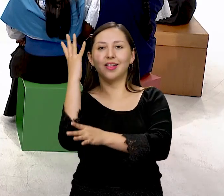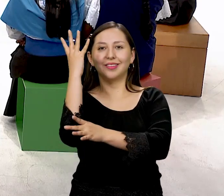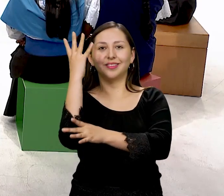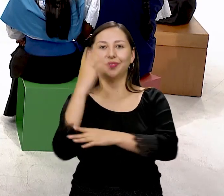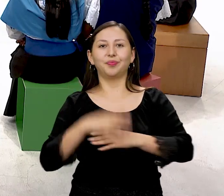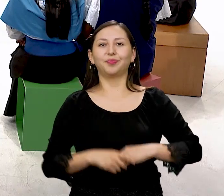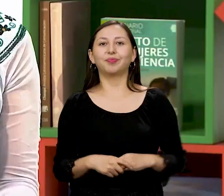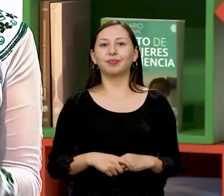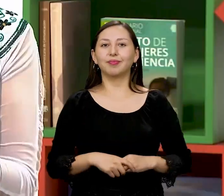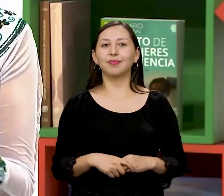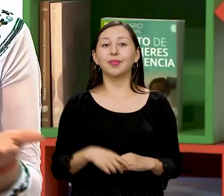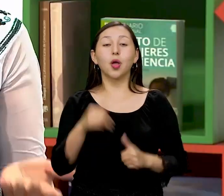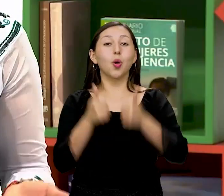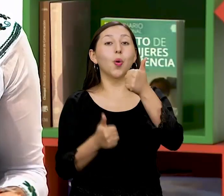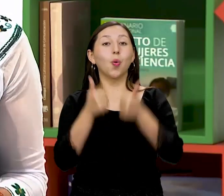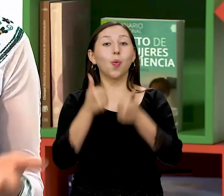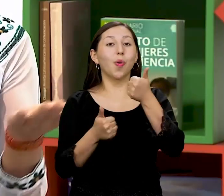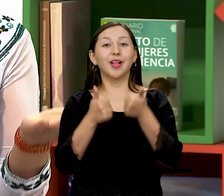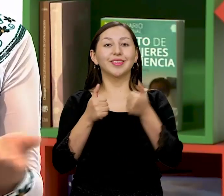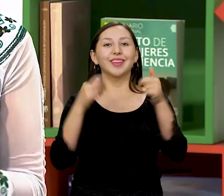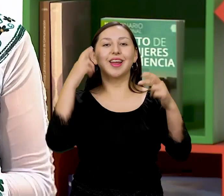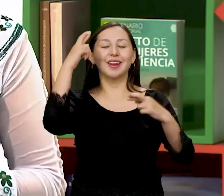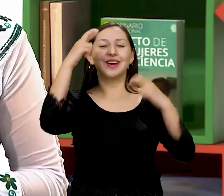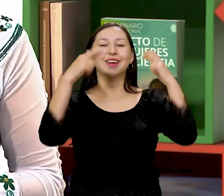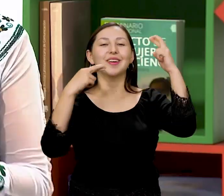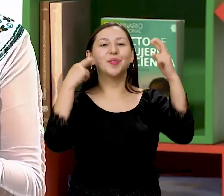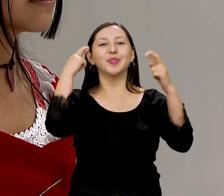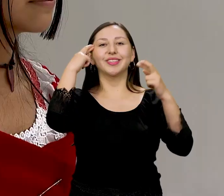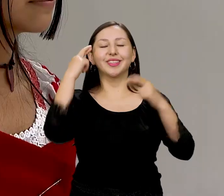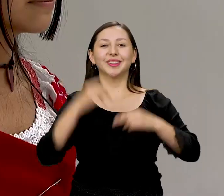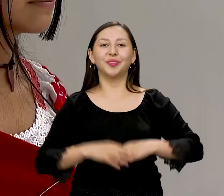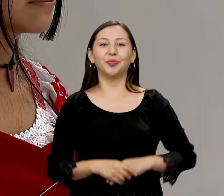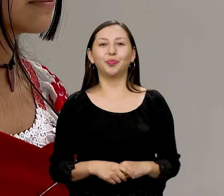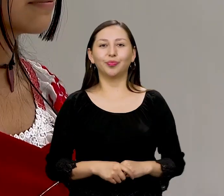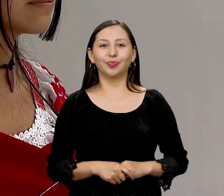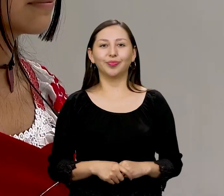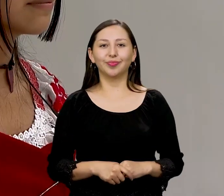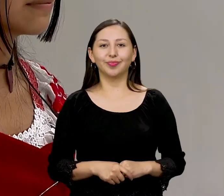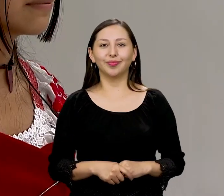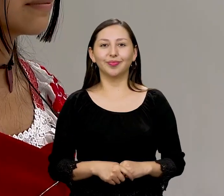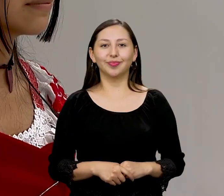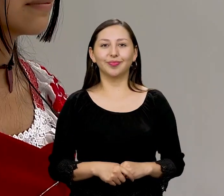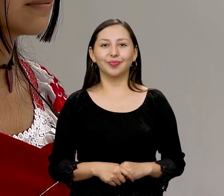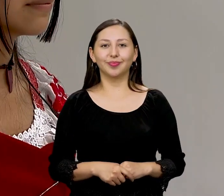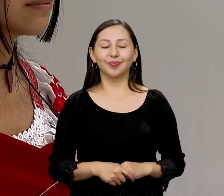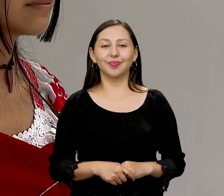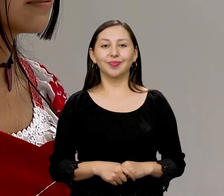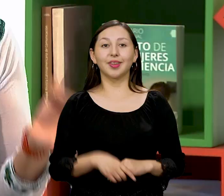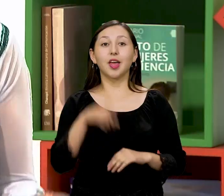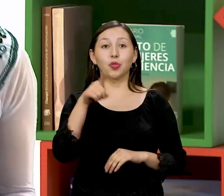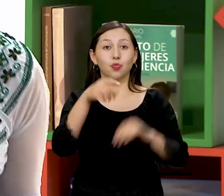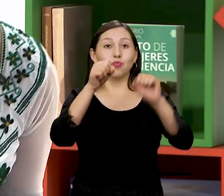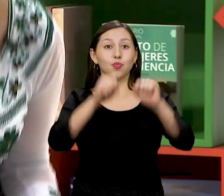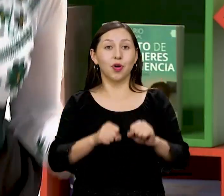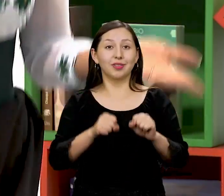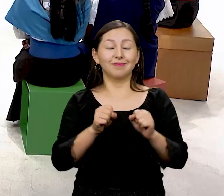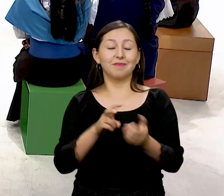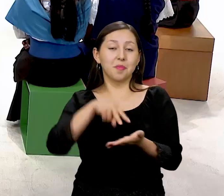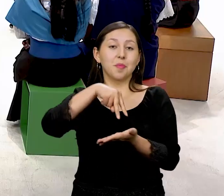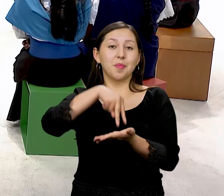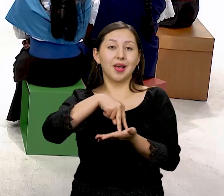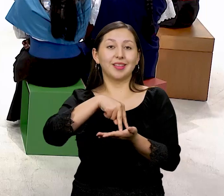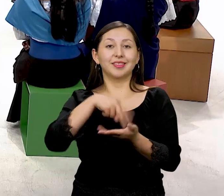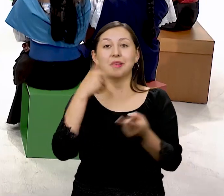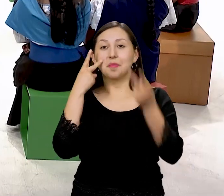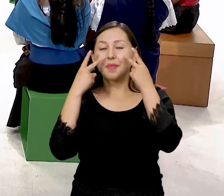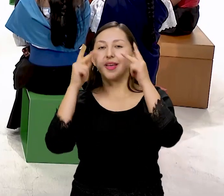como nos decía. ¿Qué aprendimos hoy? Es momento también de conocer esta parte. Janet, ahora te invito a ponernos